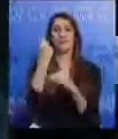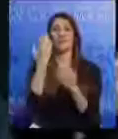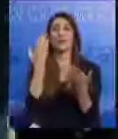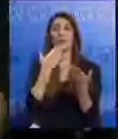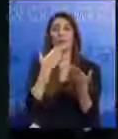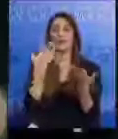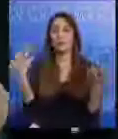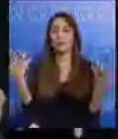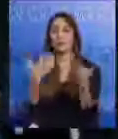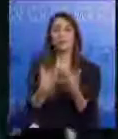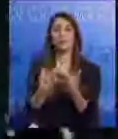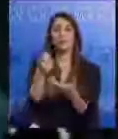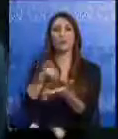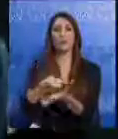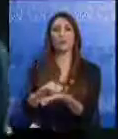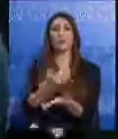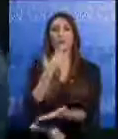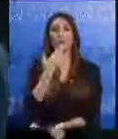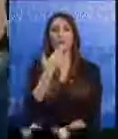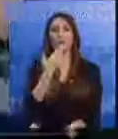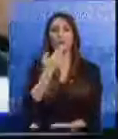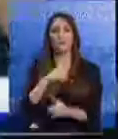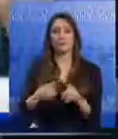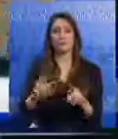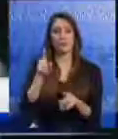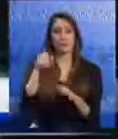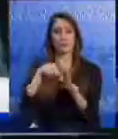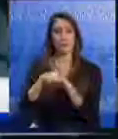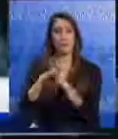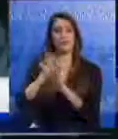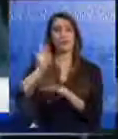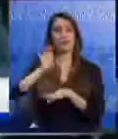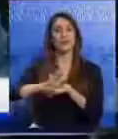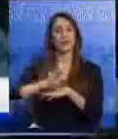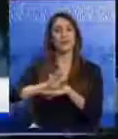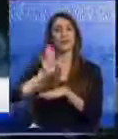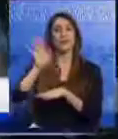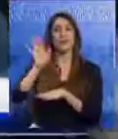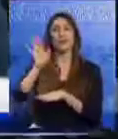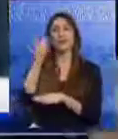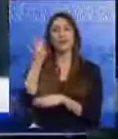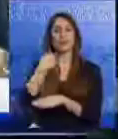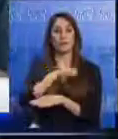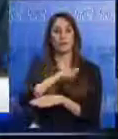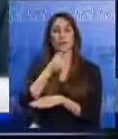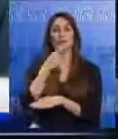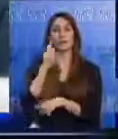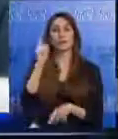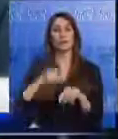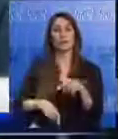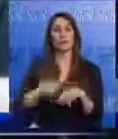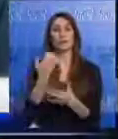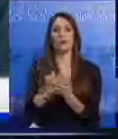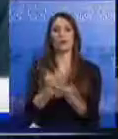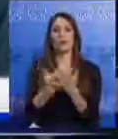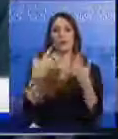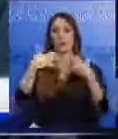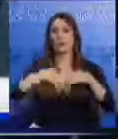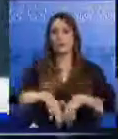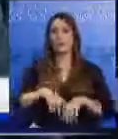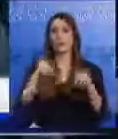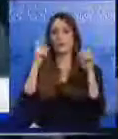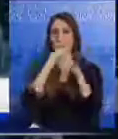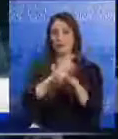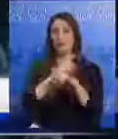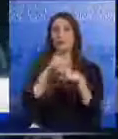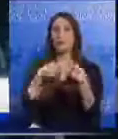mecanismo de coordinación. Pero con la visión ortodoxa del Banco Central Europeo, no se expandían créditos, etcétera, y se prolongó la crisis. ¿Ya? Entonces,